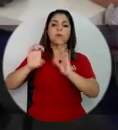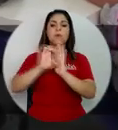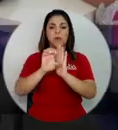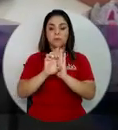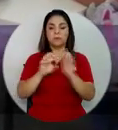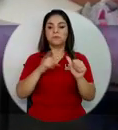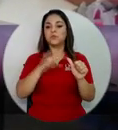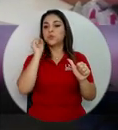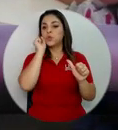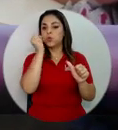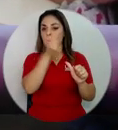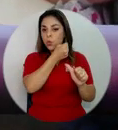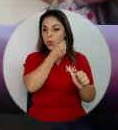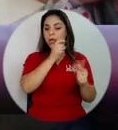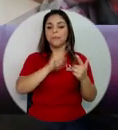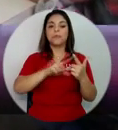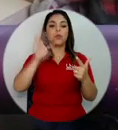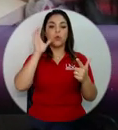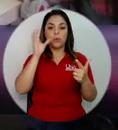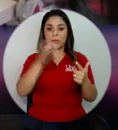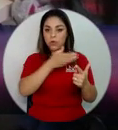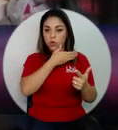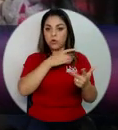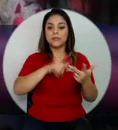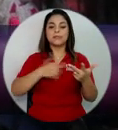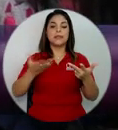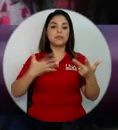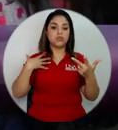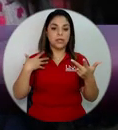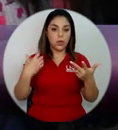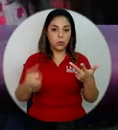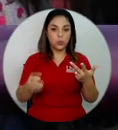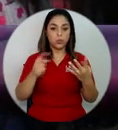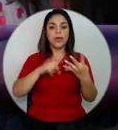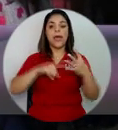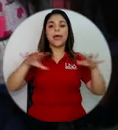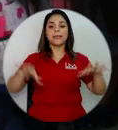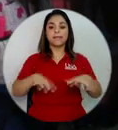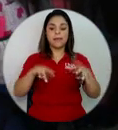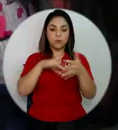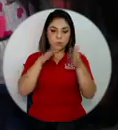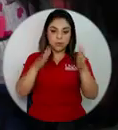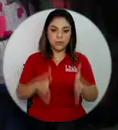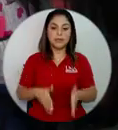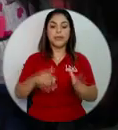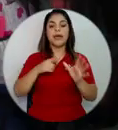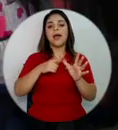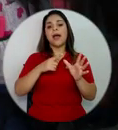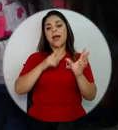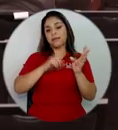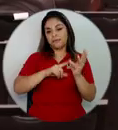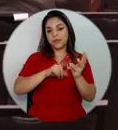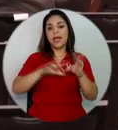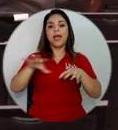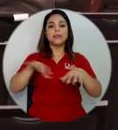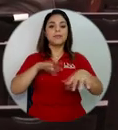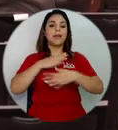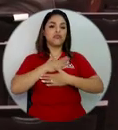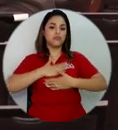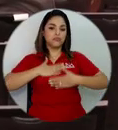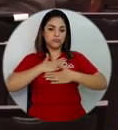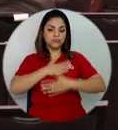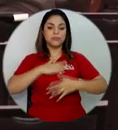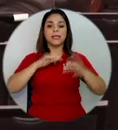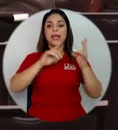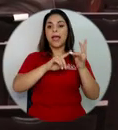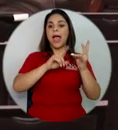de esto son la soda, los comedores, servicios de salud, actividades estudiantiles, actividades